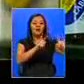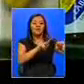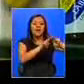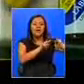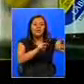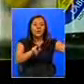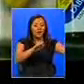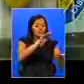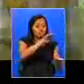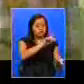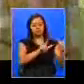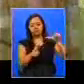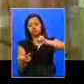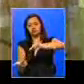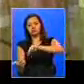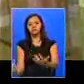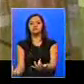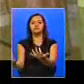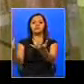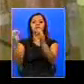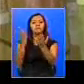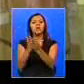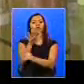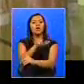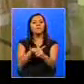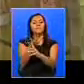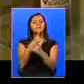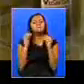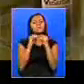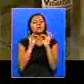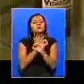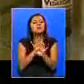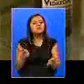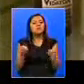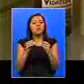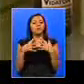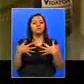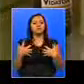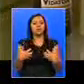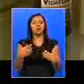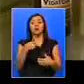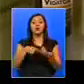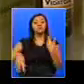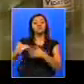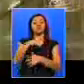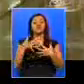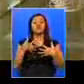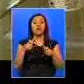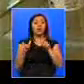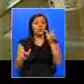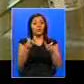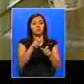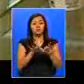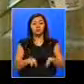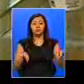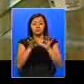orgánica, más amigable con el medio ambiente, para el medio ambiente y para la salud de las personas, que somos lo más